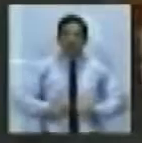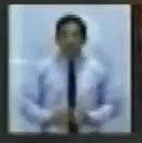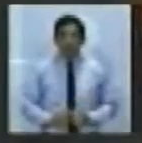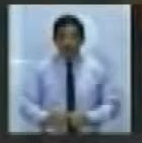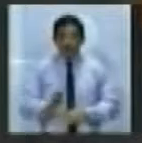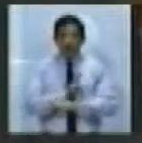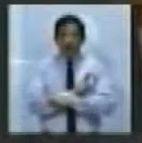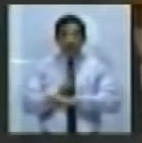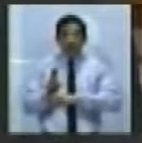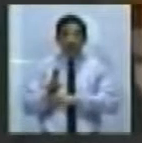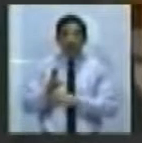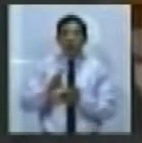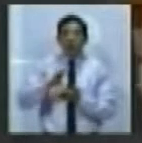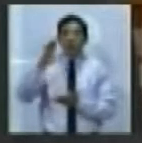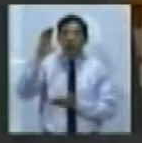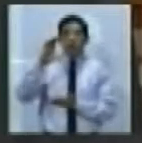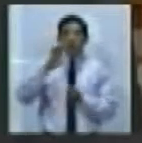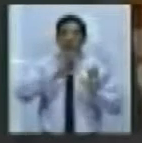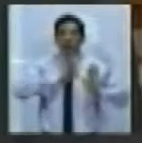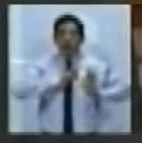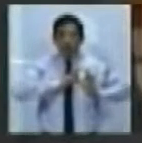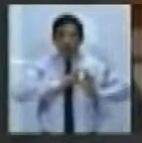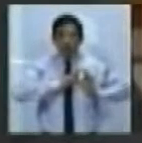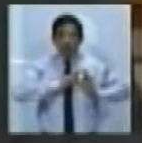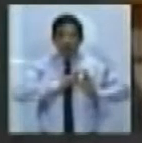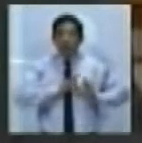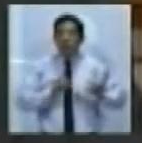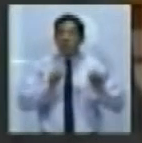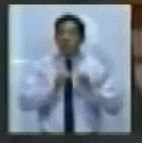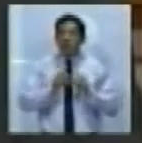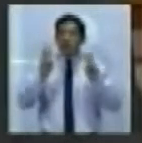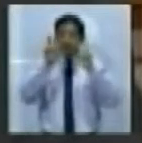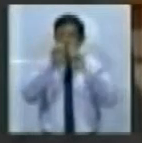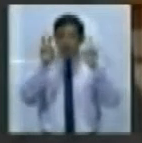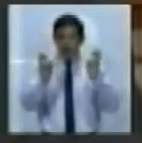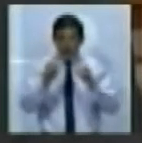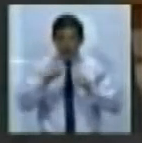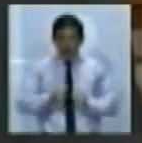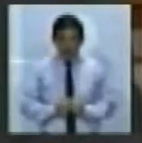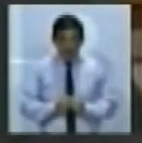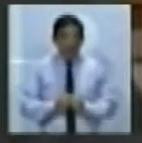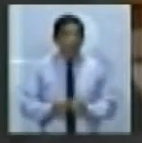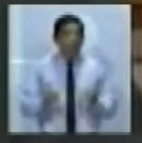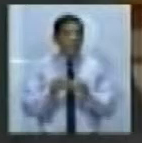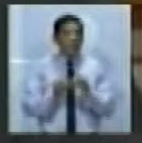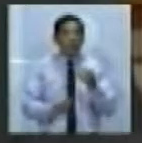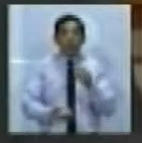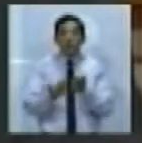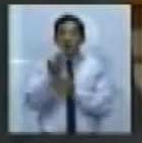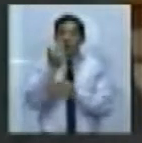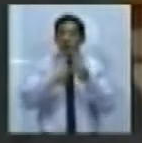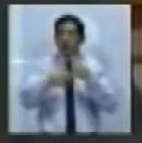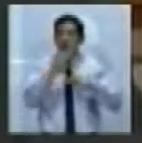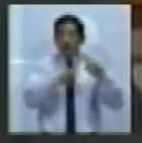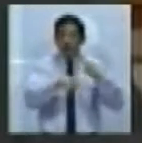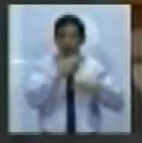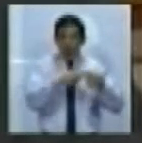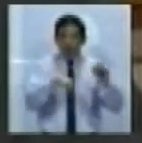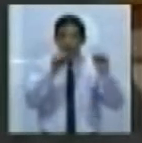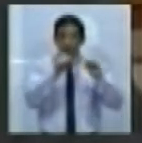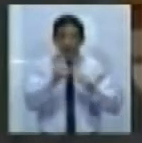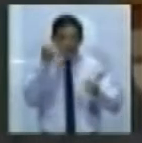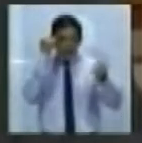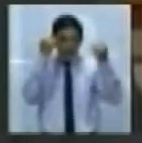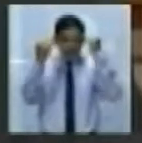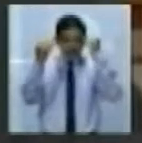La rectora del Colegio El Calderón explica que con esta materia se busca formar emprendedores que puedan canalizar sus